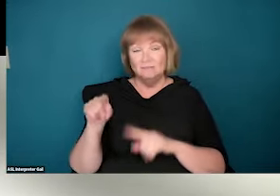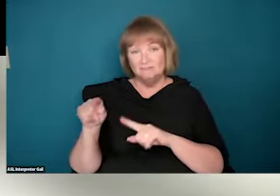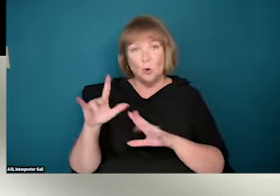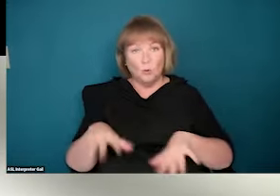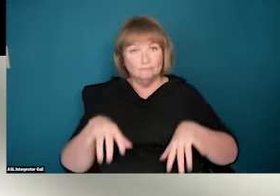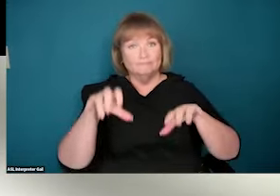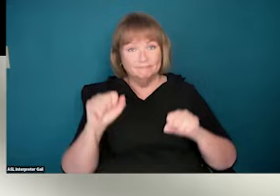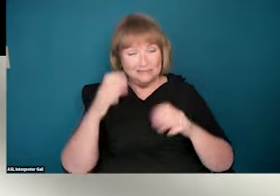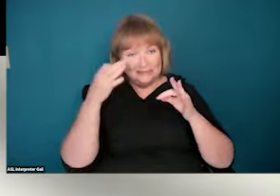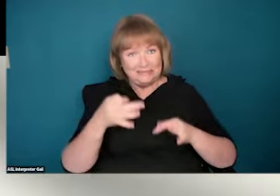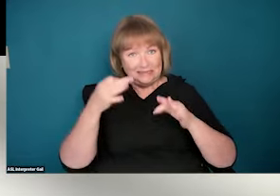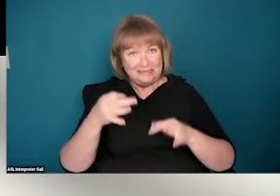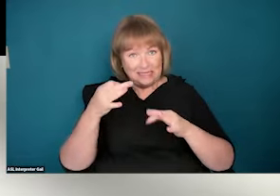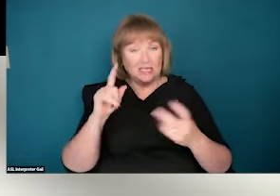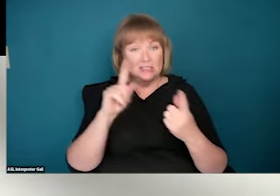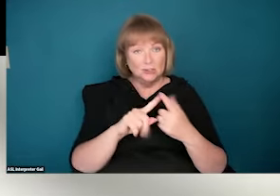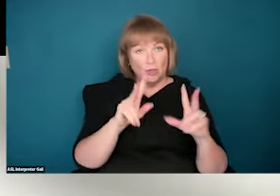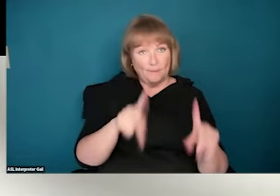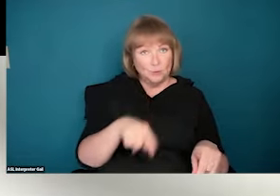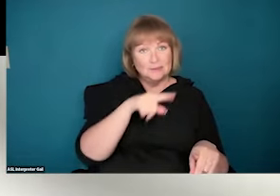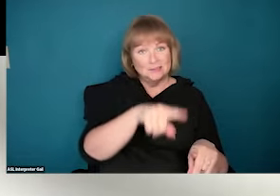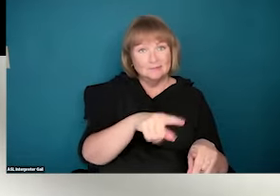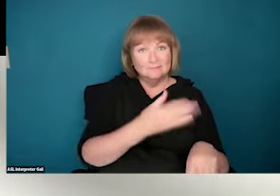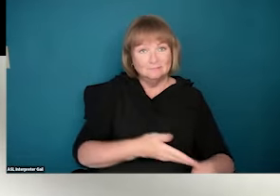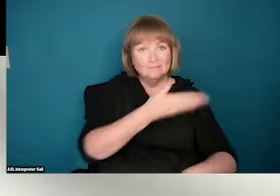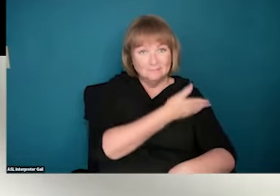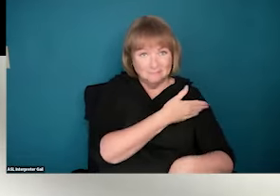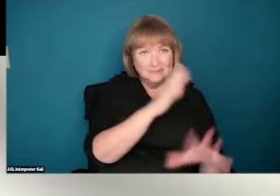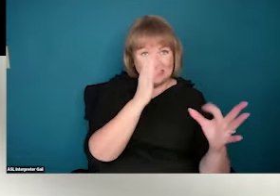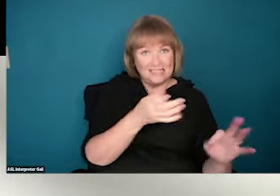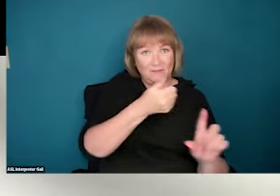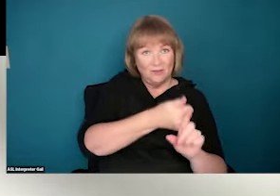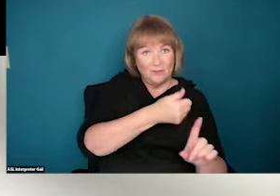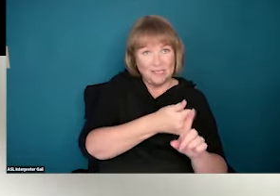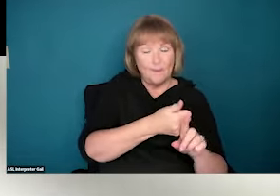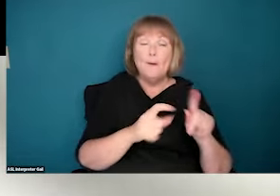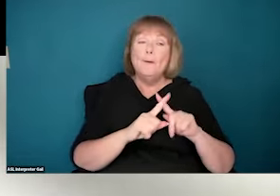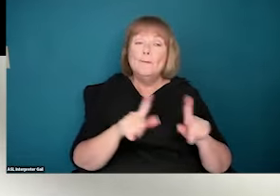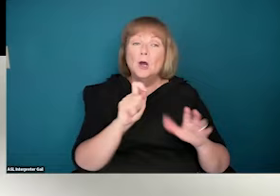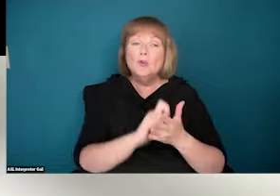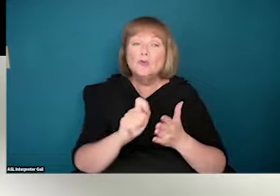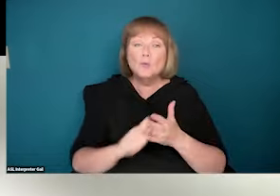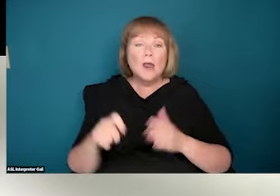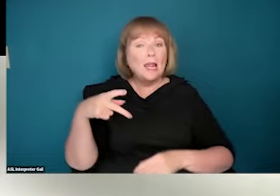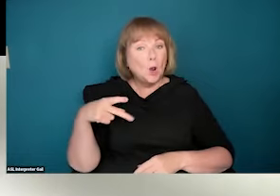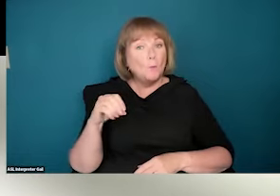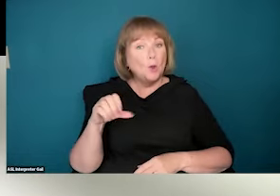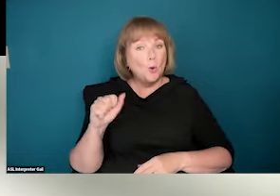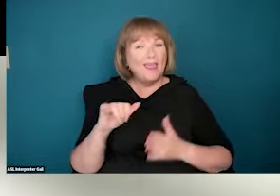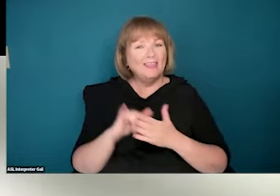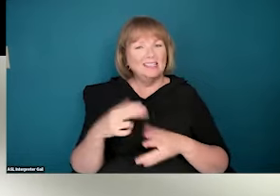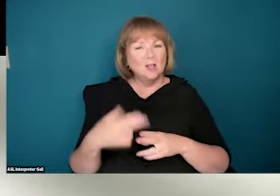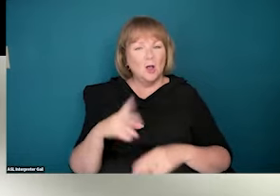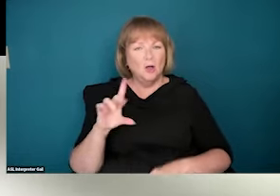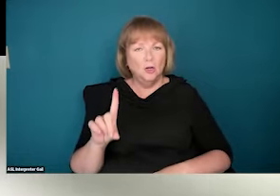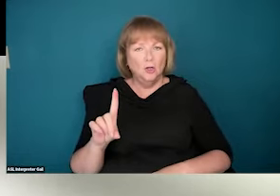se activa y el agente del poder de abogado toma el mando. Sin embargo, se puede escribir un poder